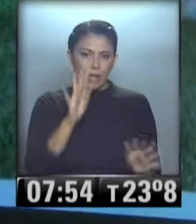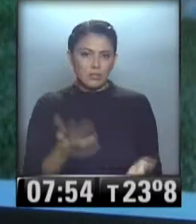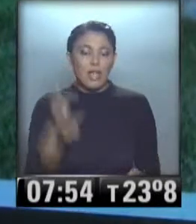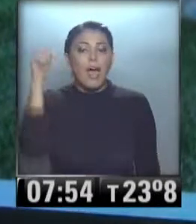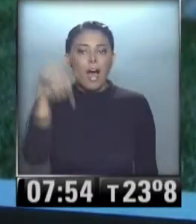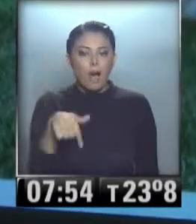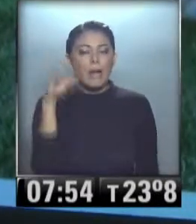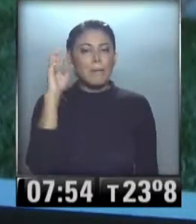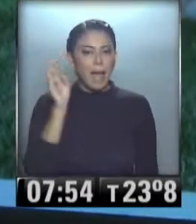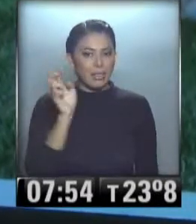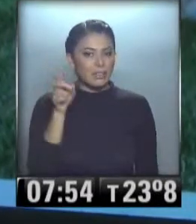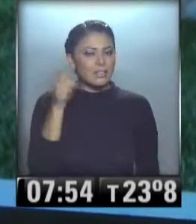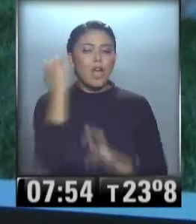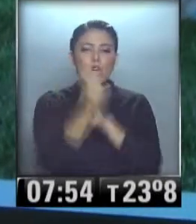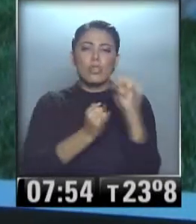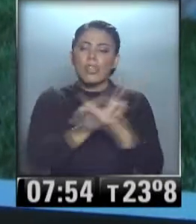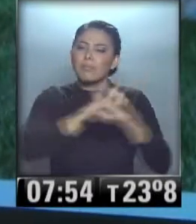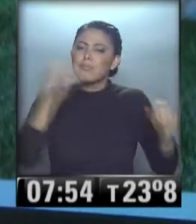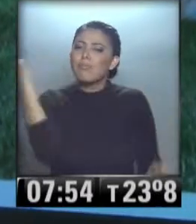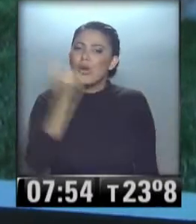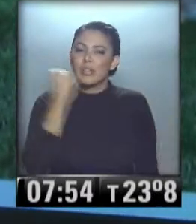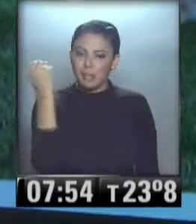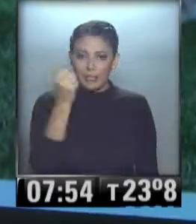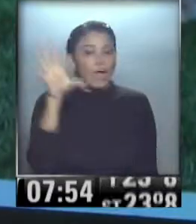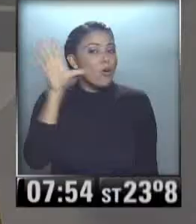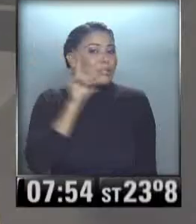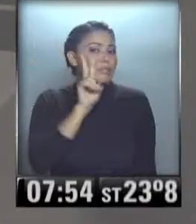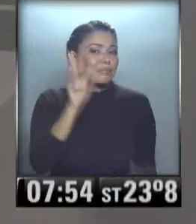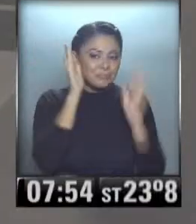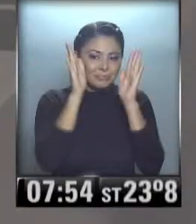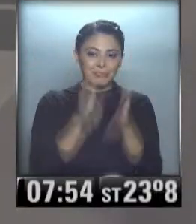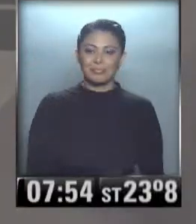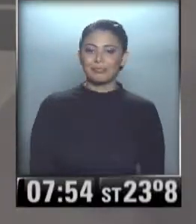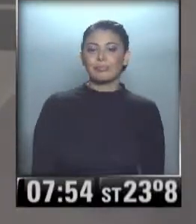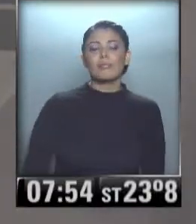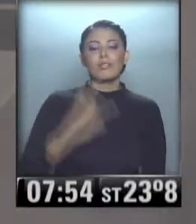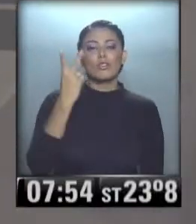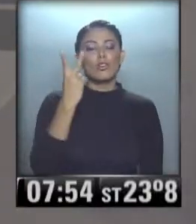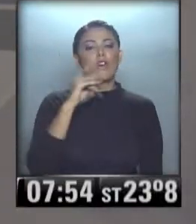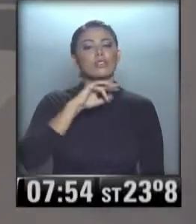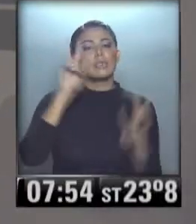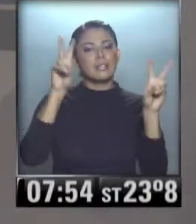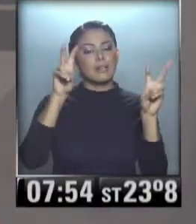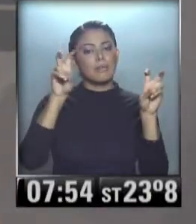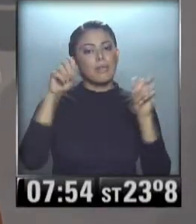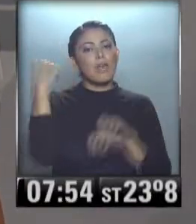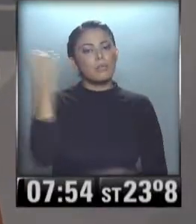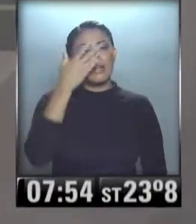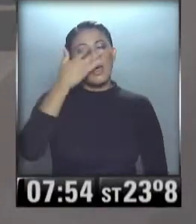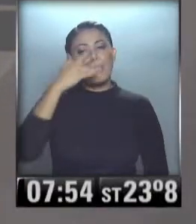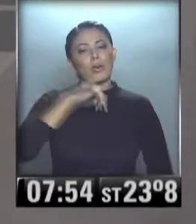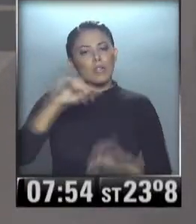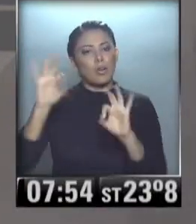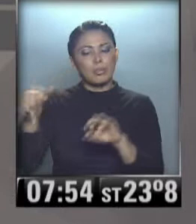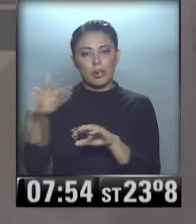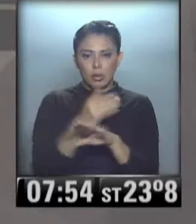ahora Patricia tiene algo muy importante que contarnos. Escuchémosla. Claro que sí. Dos de los anticipos de los temas que tendremos esta mañana en Visión 7. El primero